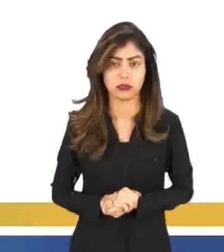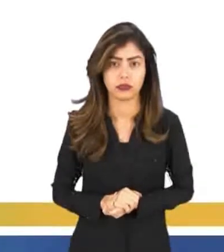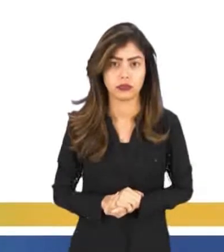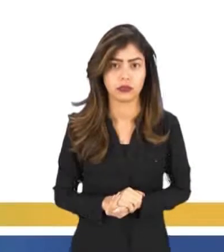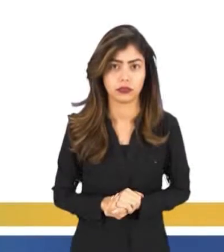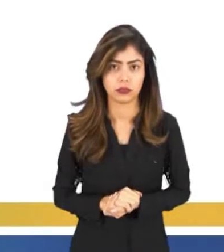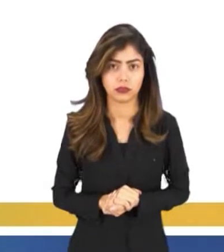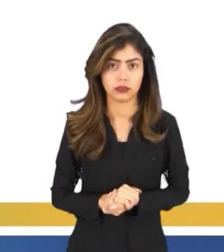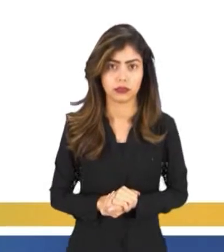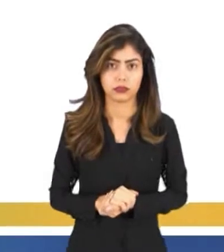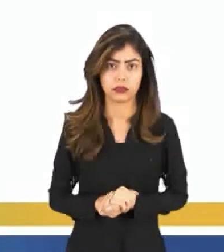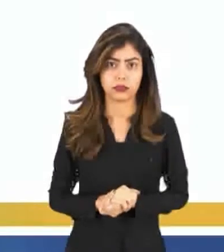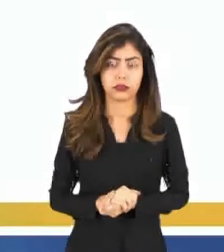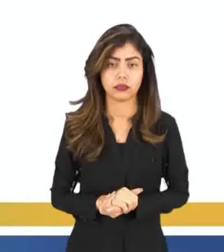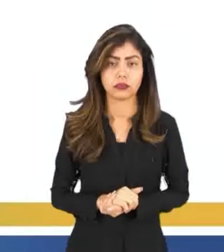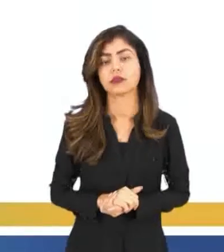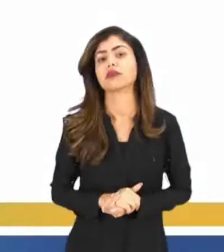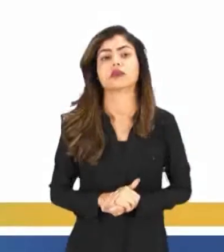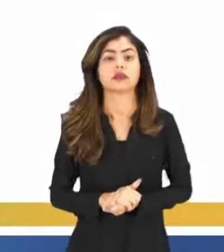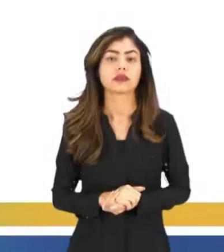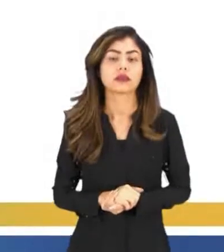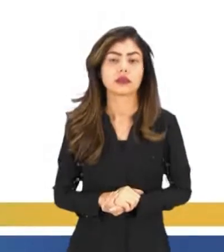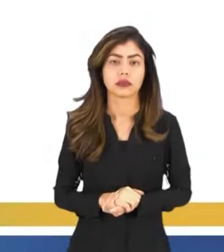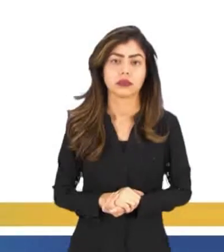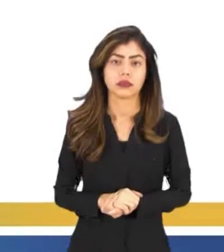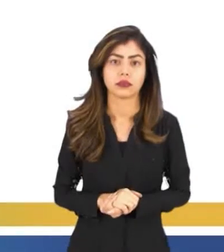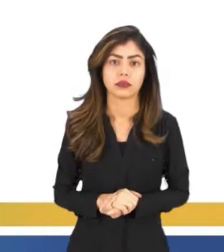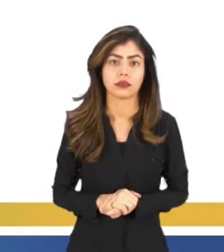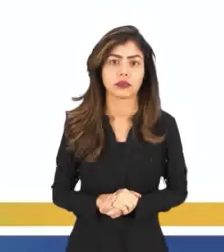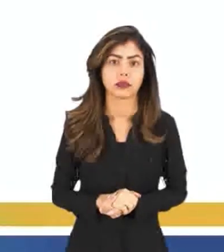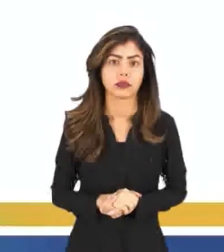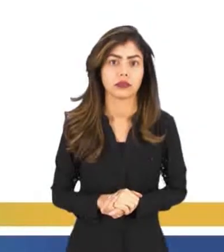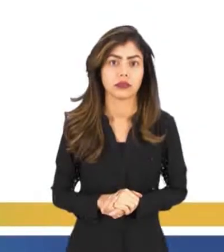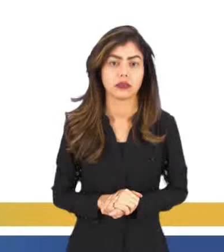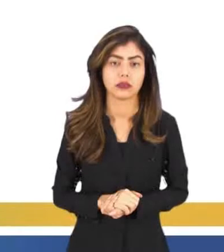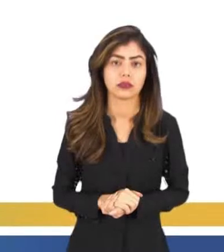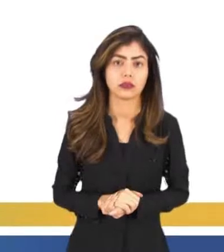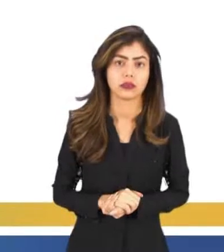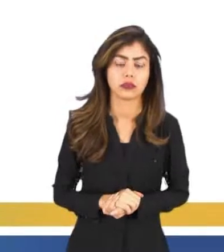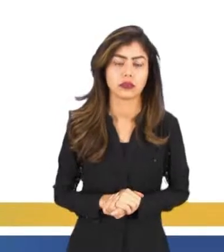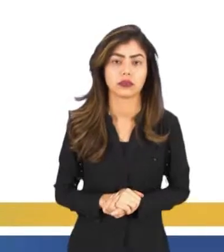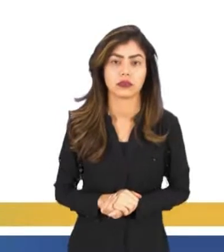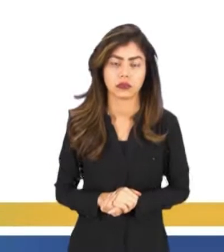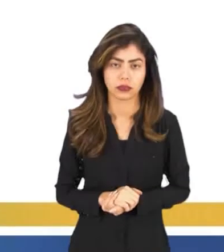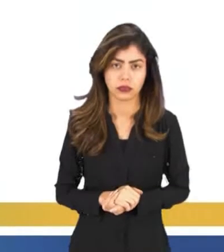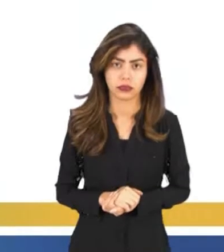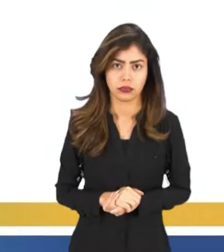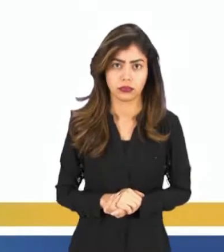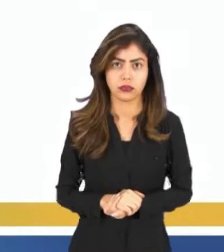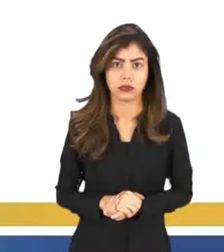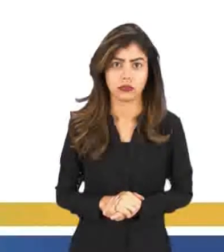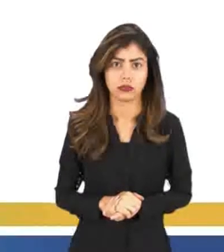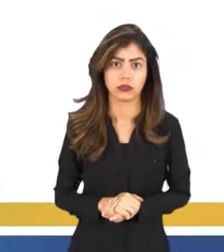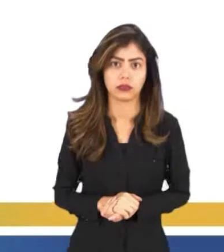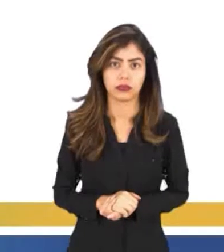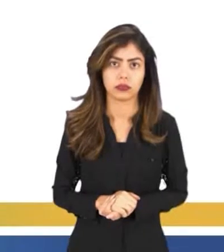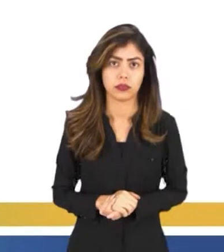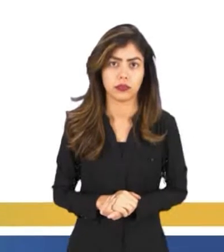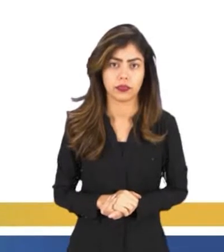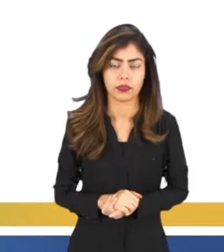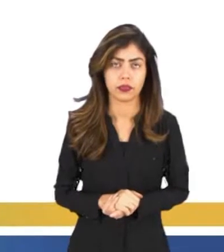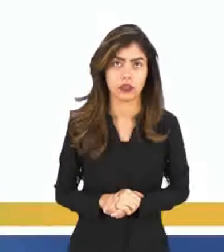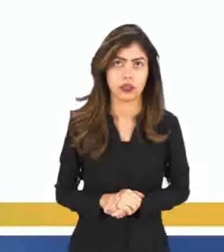introducción y sus expresiones okay los conectores de introducción son